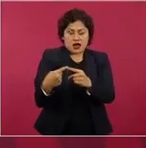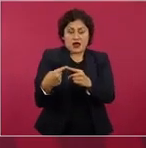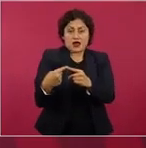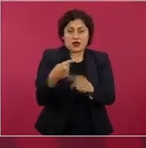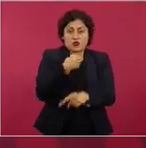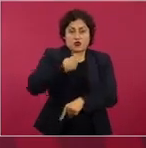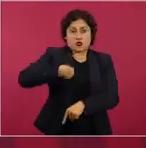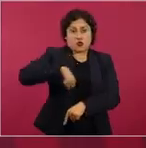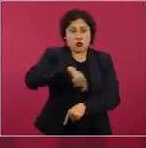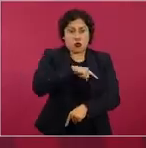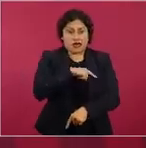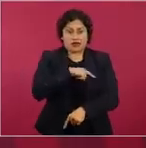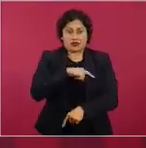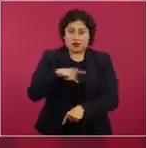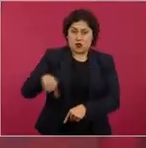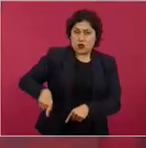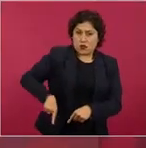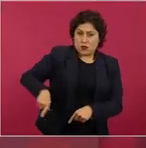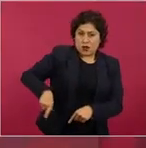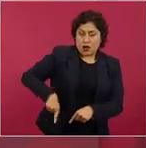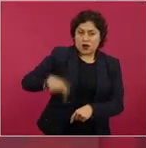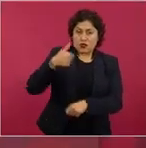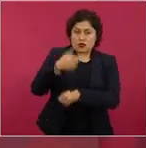que no se había dado eso